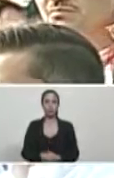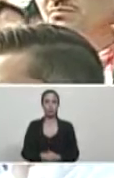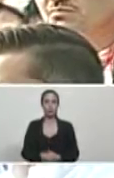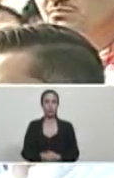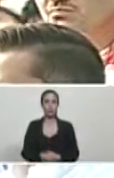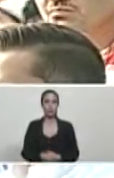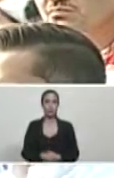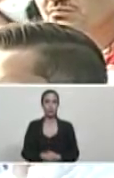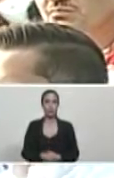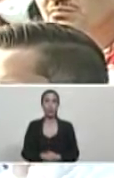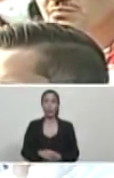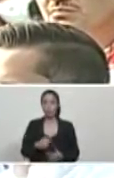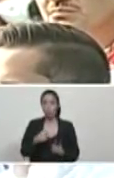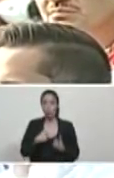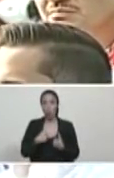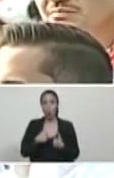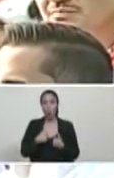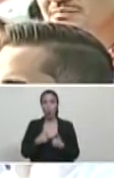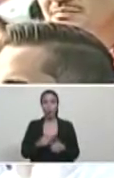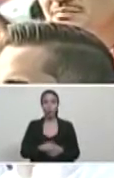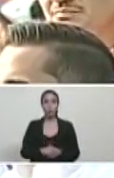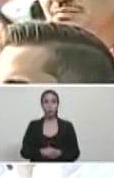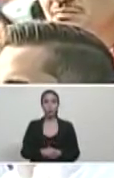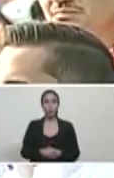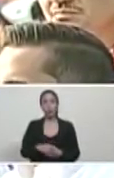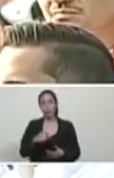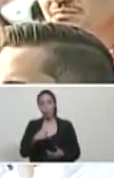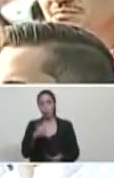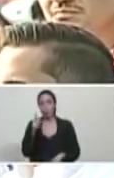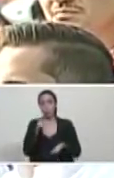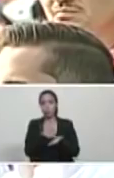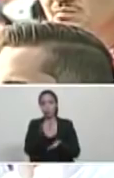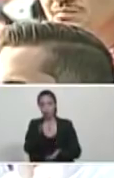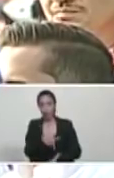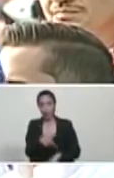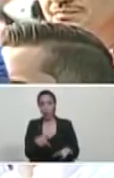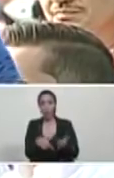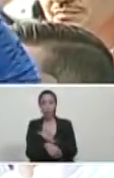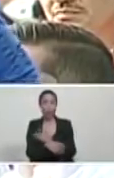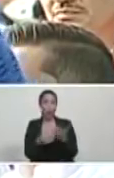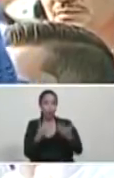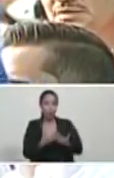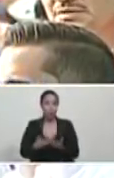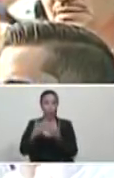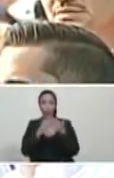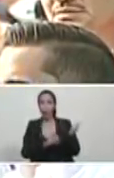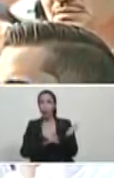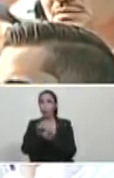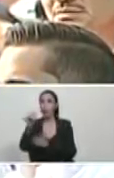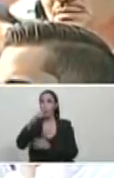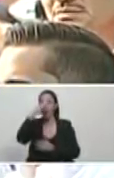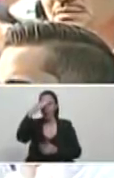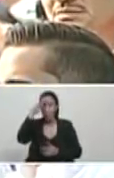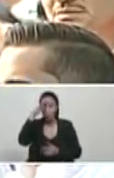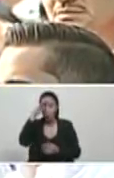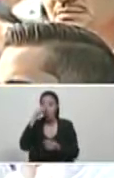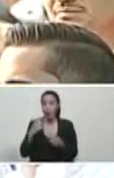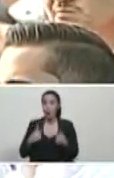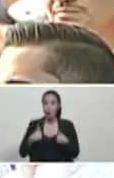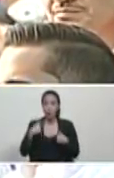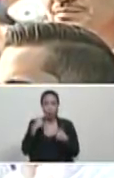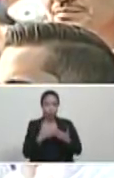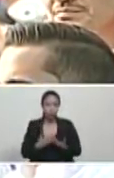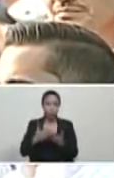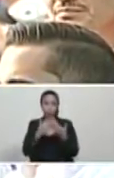nosotros nos fuimos a Cuba. Yo llegué aquí y me formé y fui a Cuba, y hoy, como muchos de nuestros